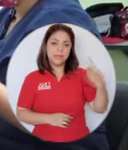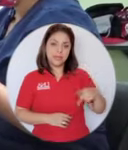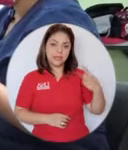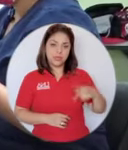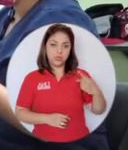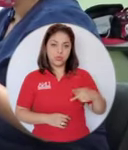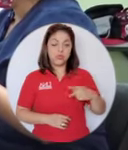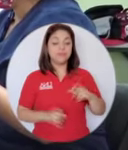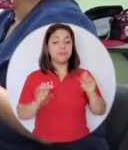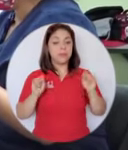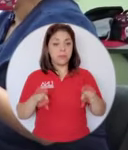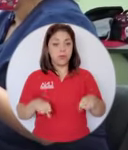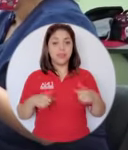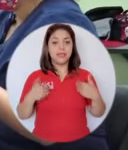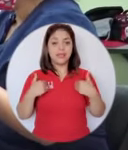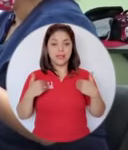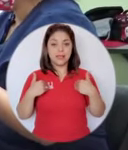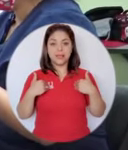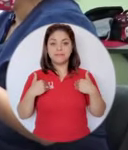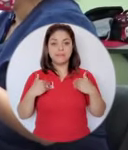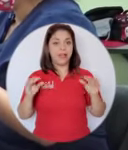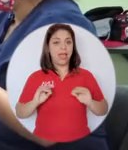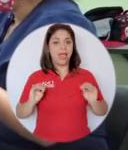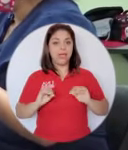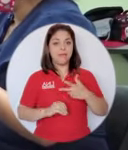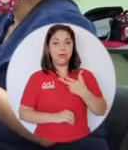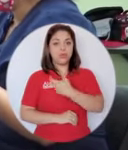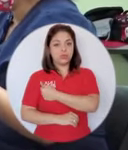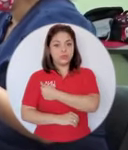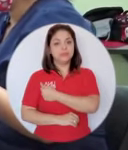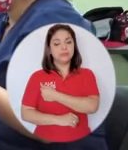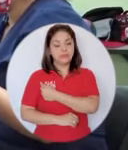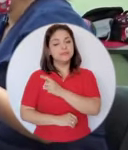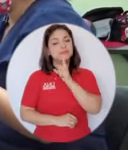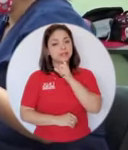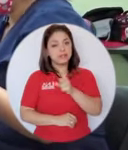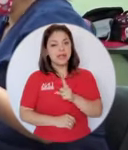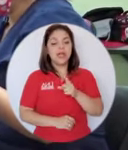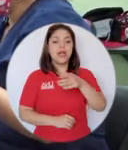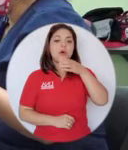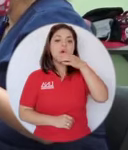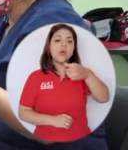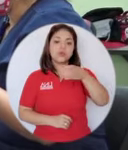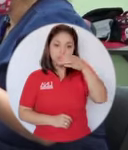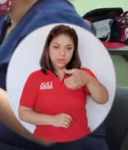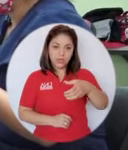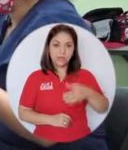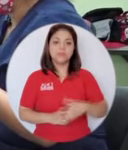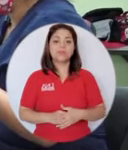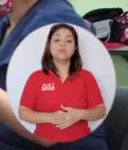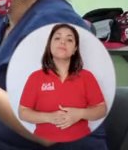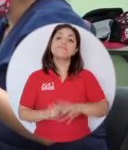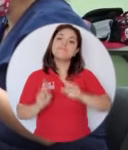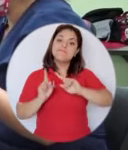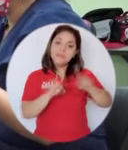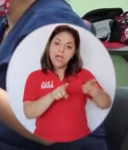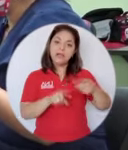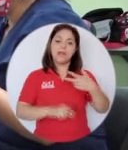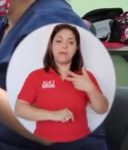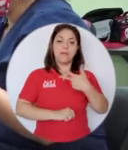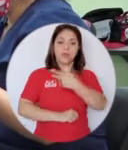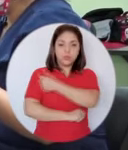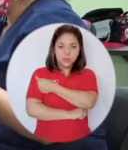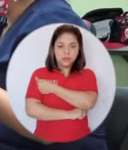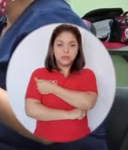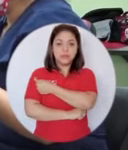allá del riesgo que puede tener no vacunarse. Entonces, definitivamente aquí la